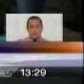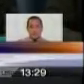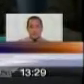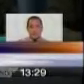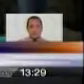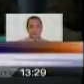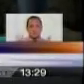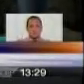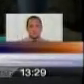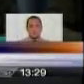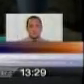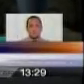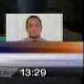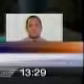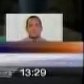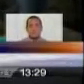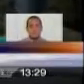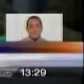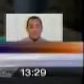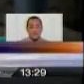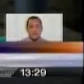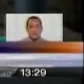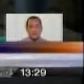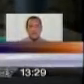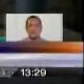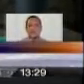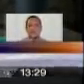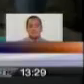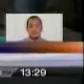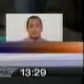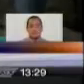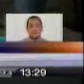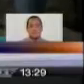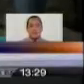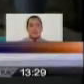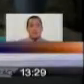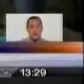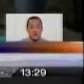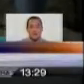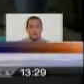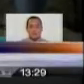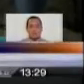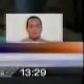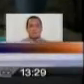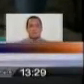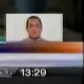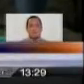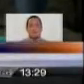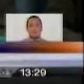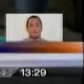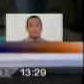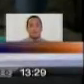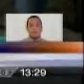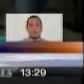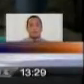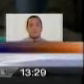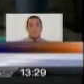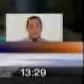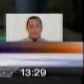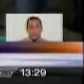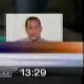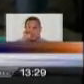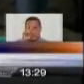esto, lo que pretenden es perjudicar la actuación en sede